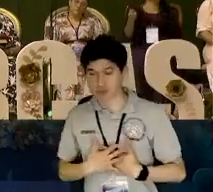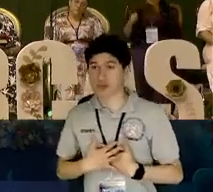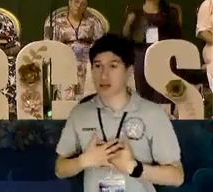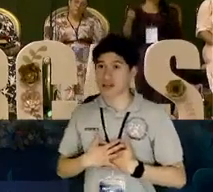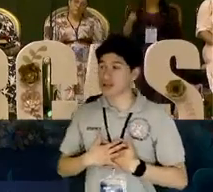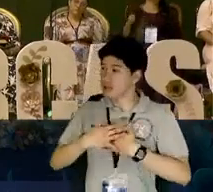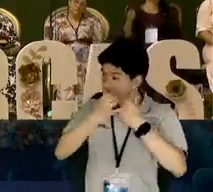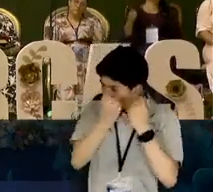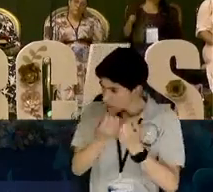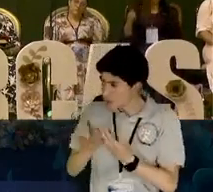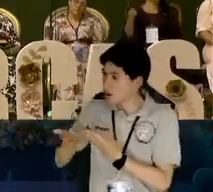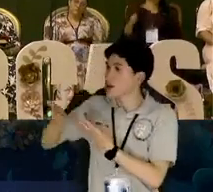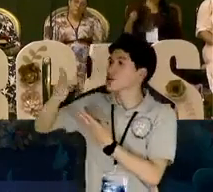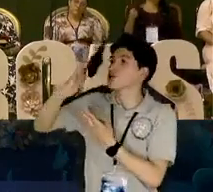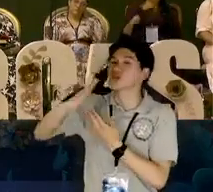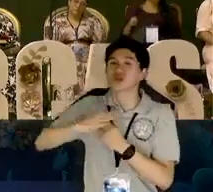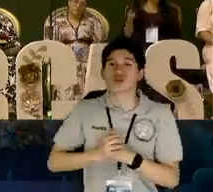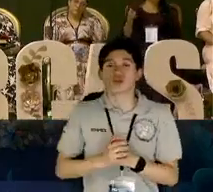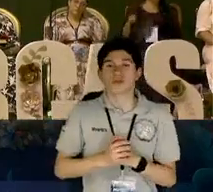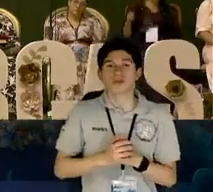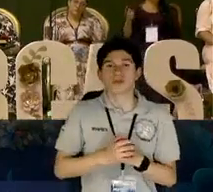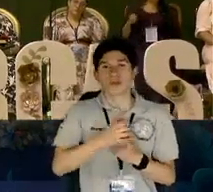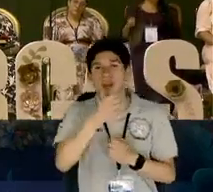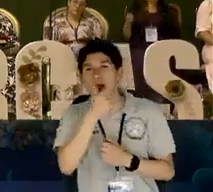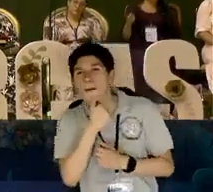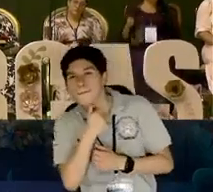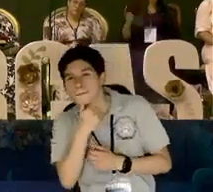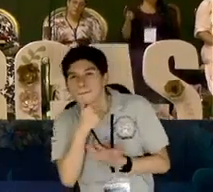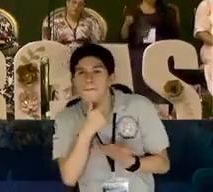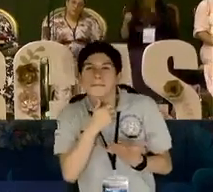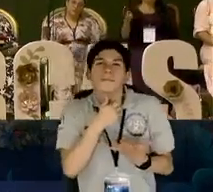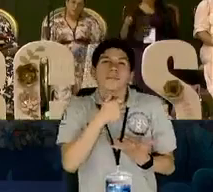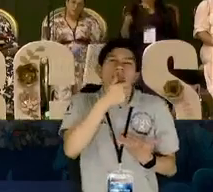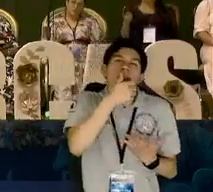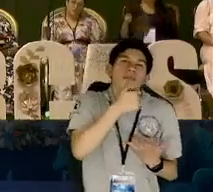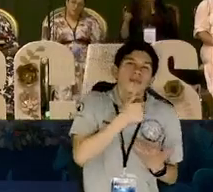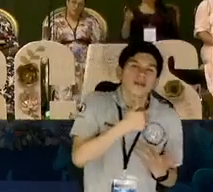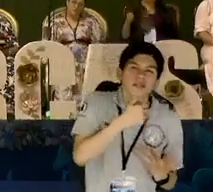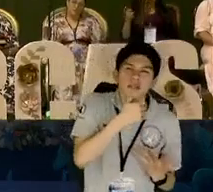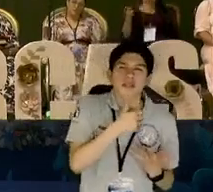Paciencia, benignidad. ¿Y qué? Para con mi prójimo.